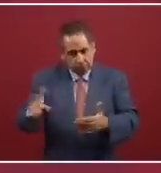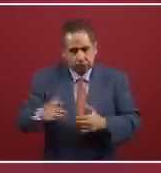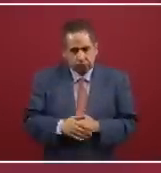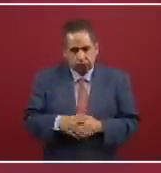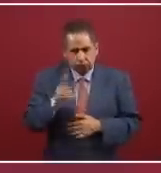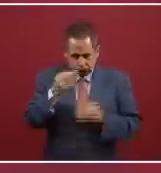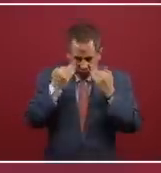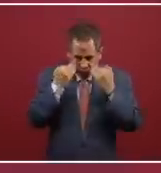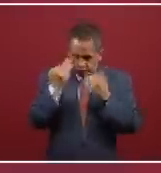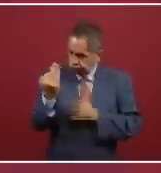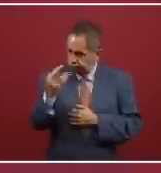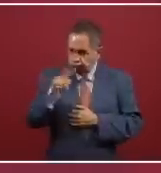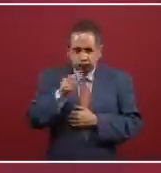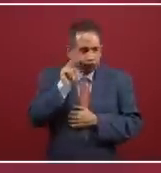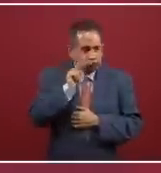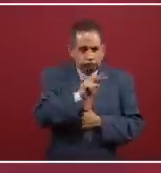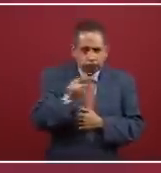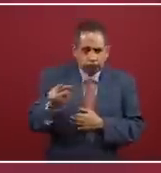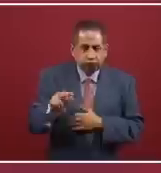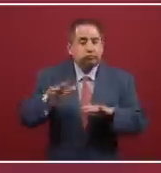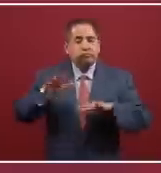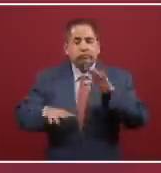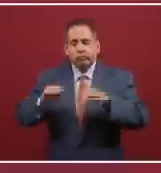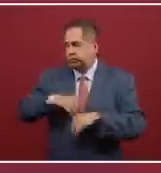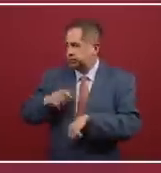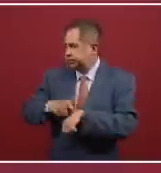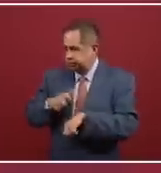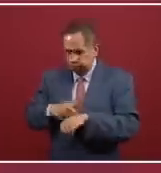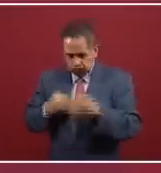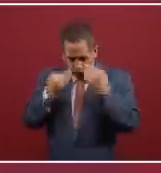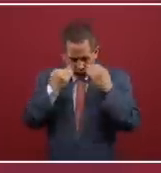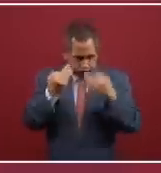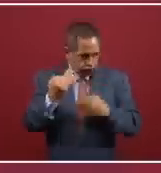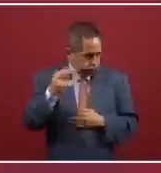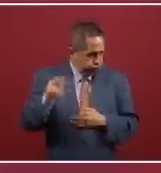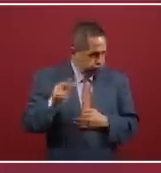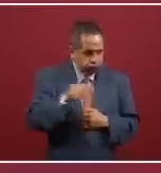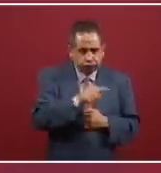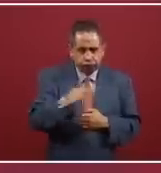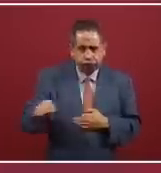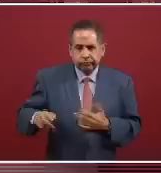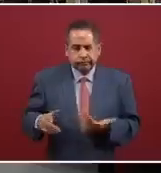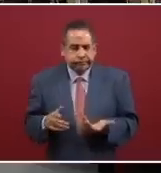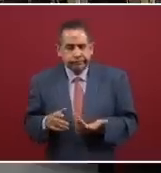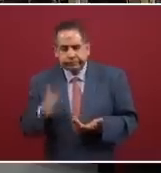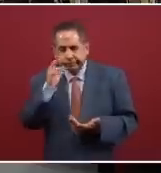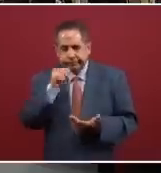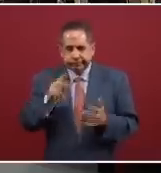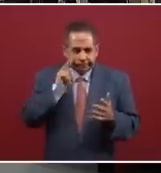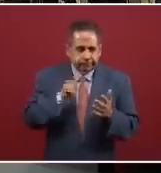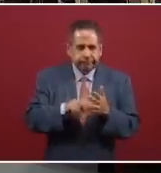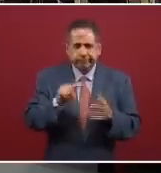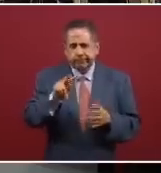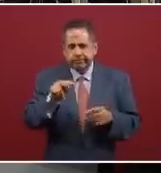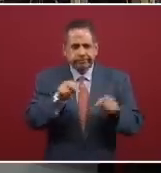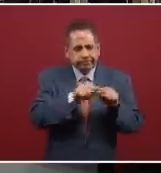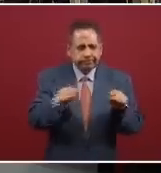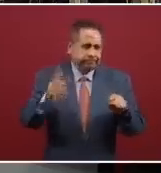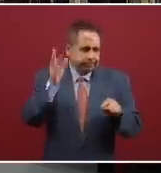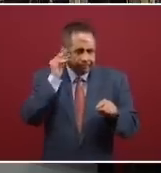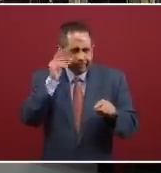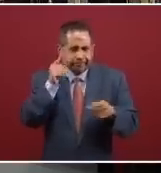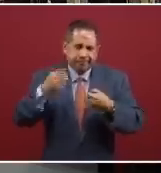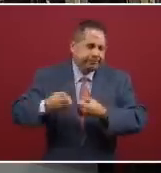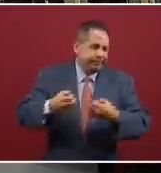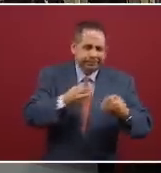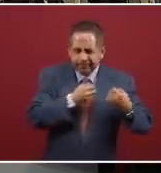consta a veces no tengo tiempo no puedo ver la televisión o escuchar la radio no